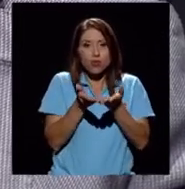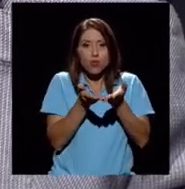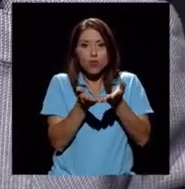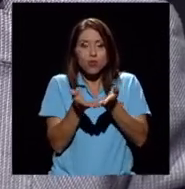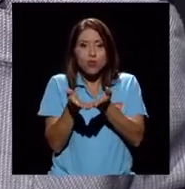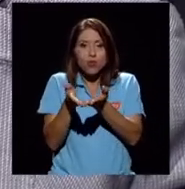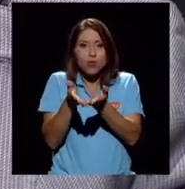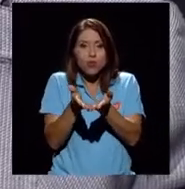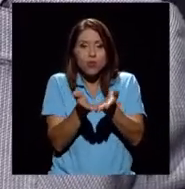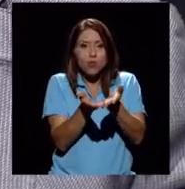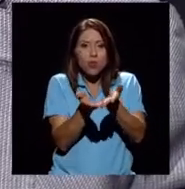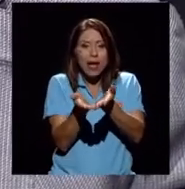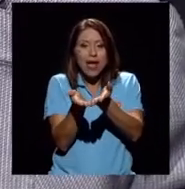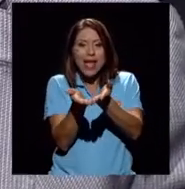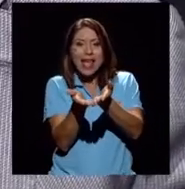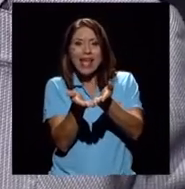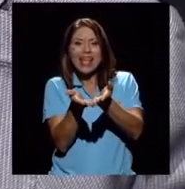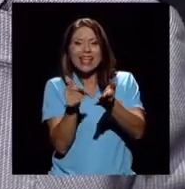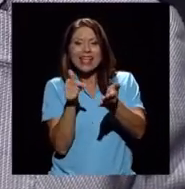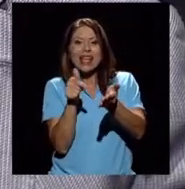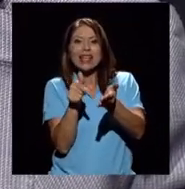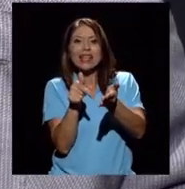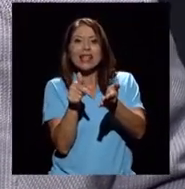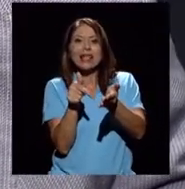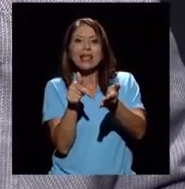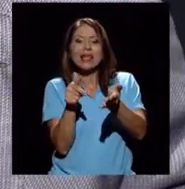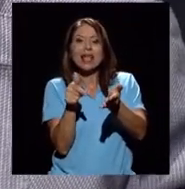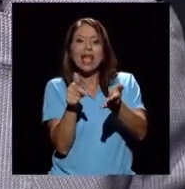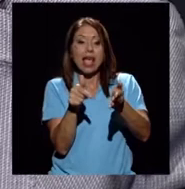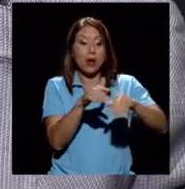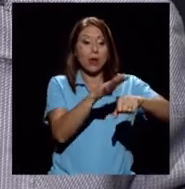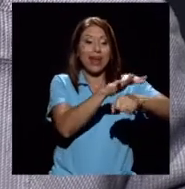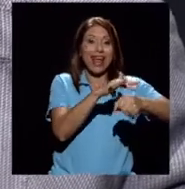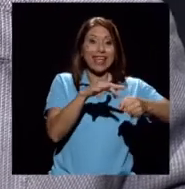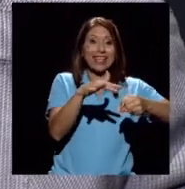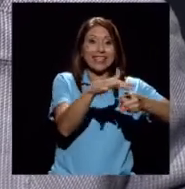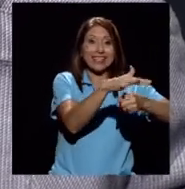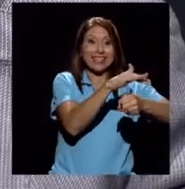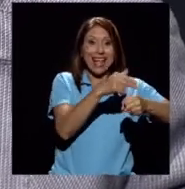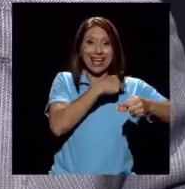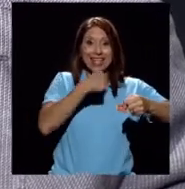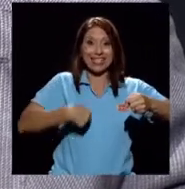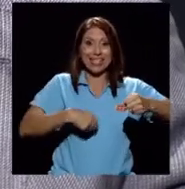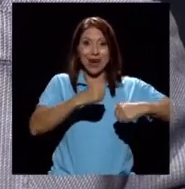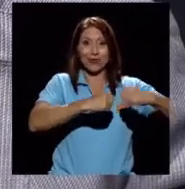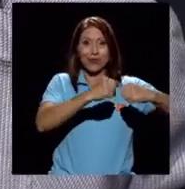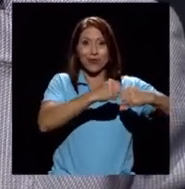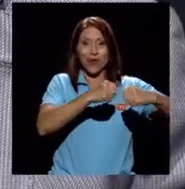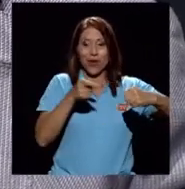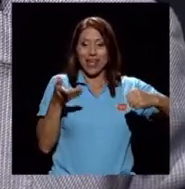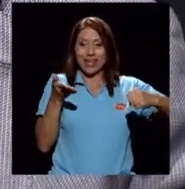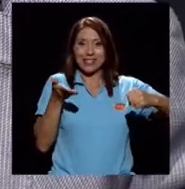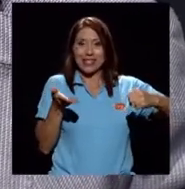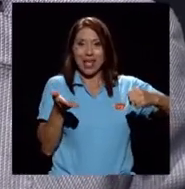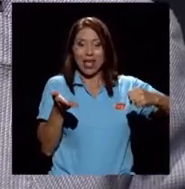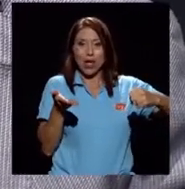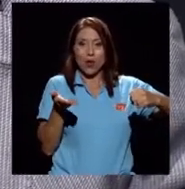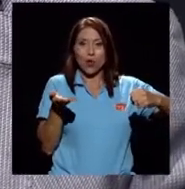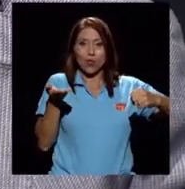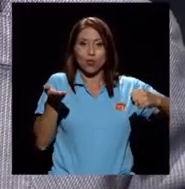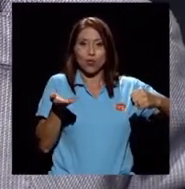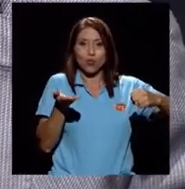una de las islas que china construyó y que reclama este como